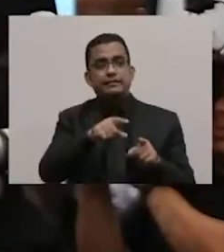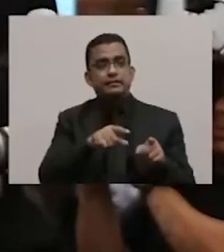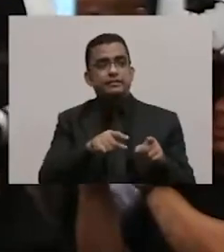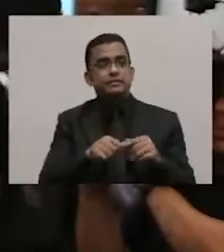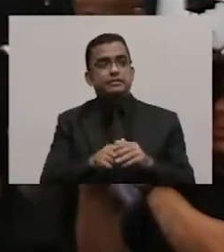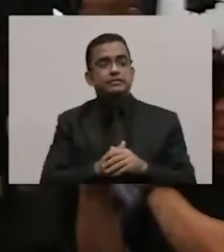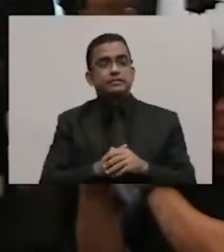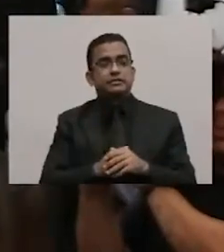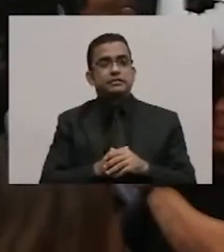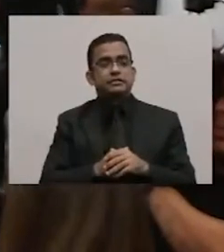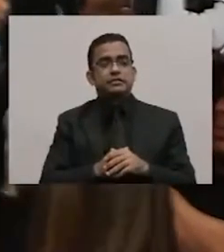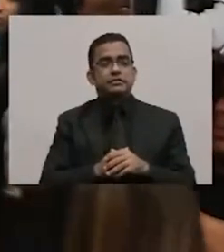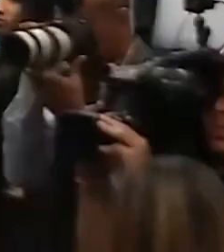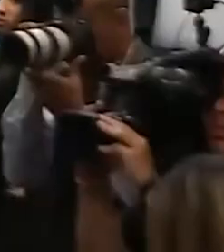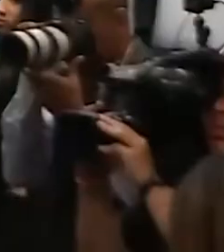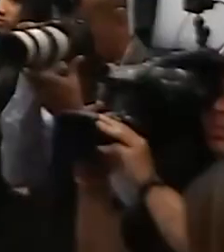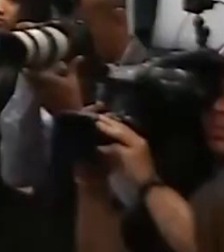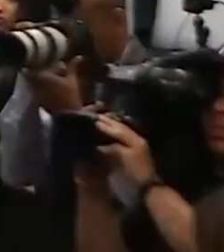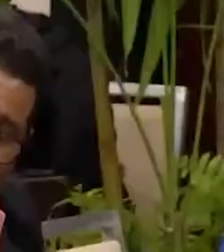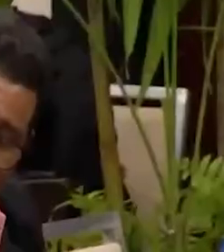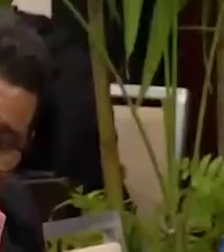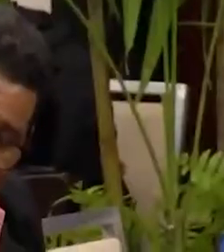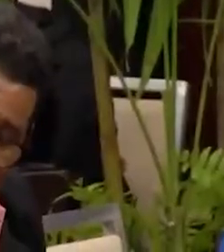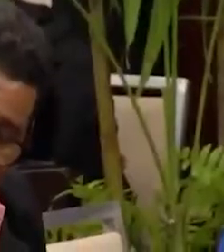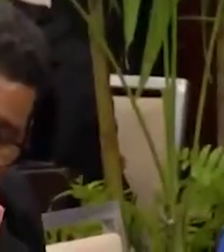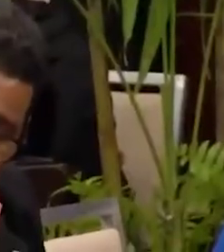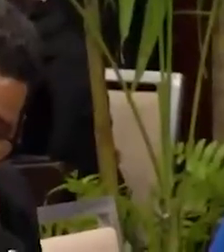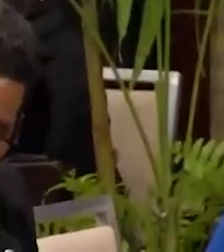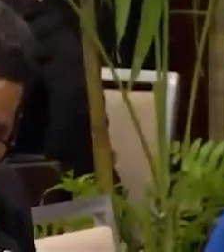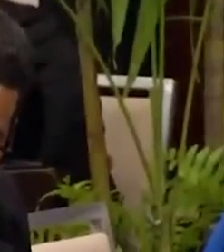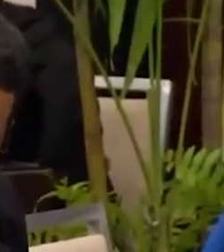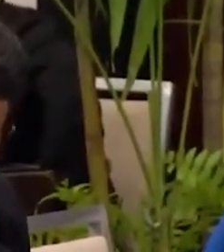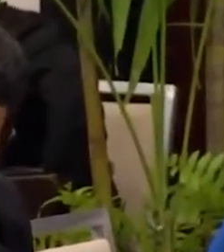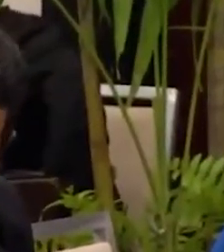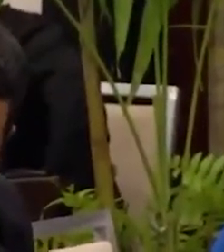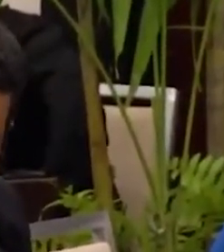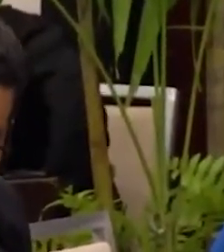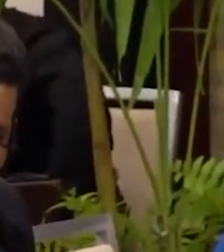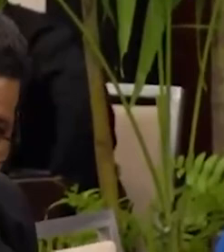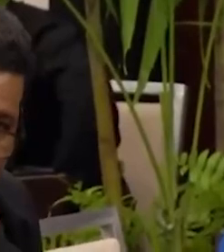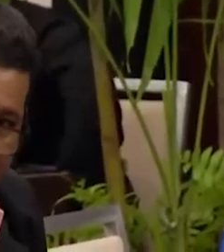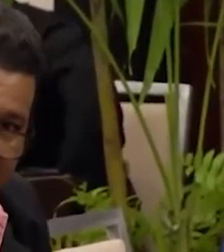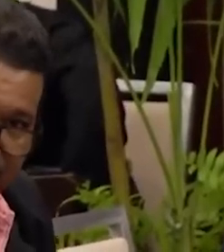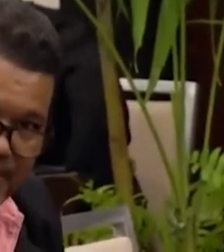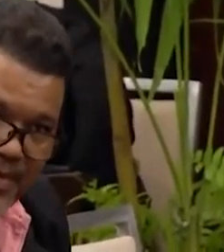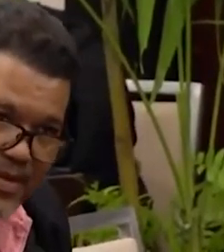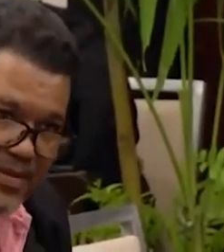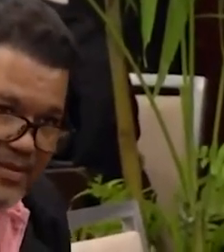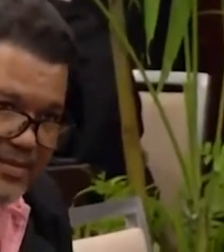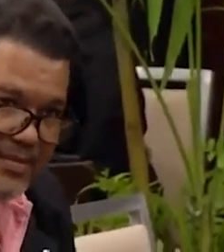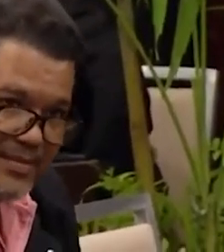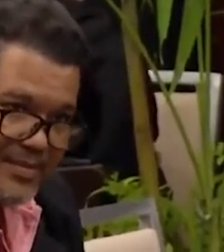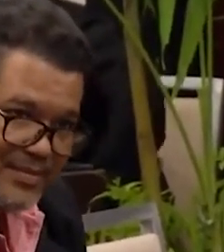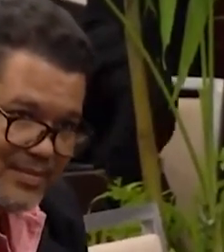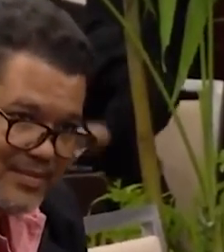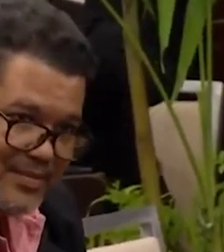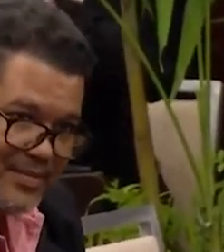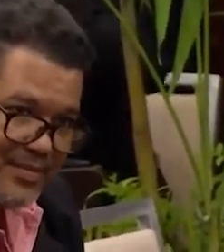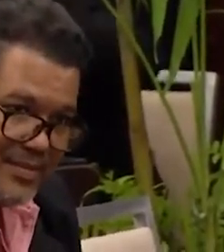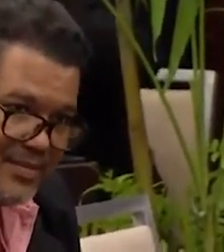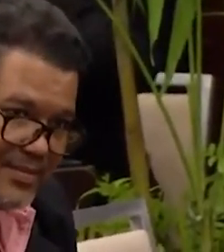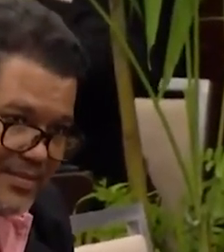Decía que soy un privilegiado estar aquí en este foro. Es importante con tantas celebridades periodísticas. No se escucha aquí